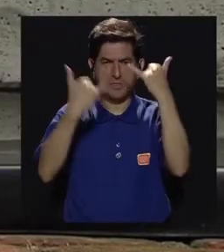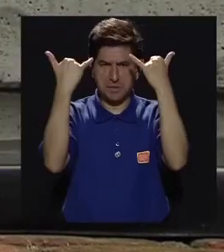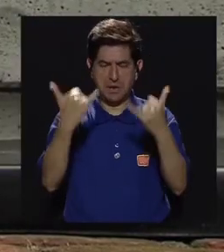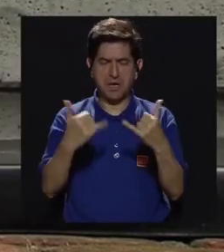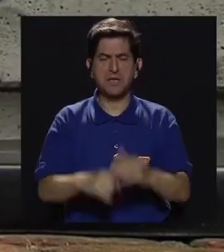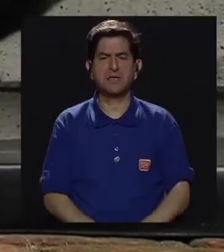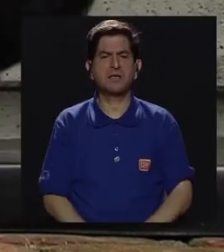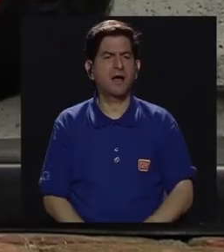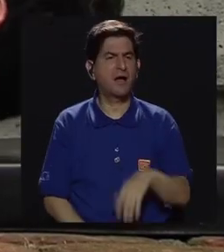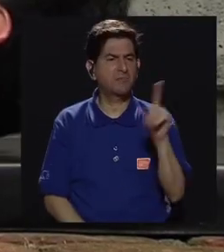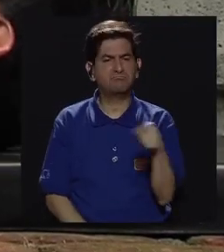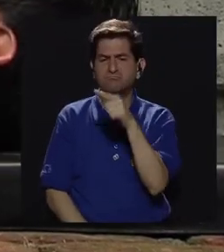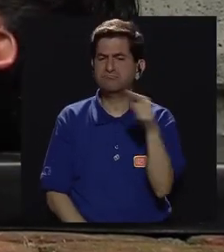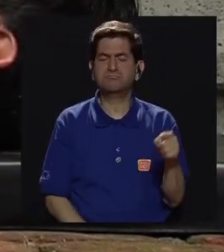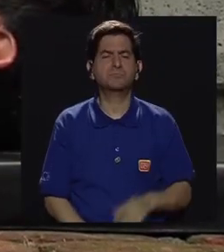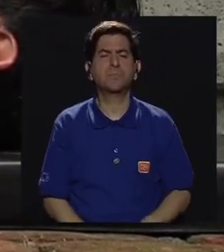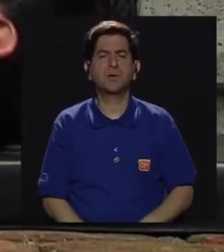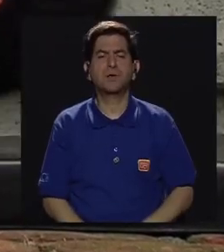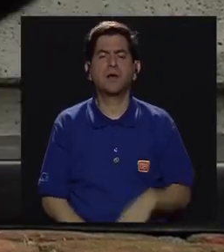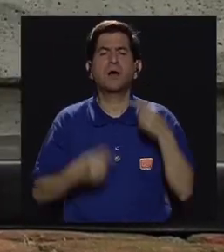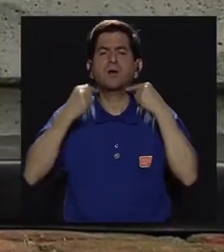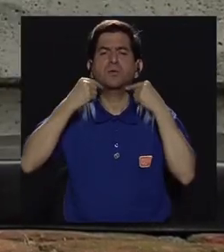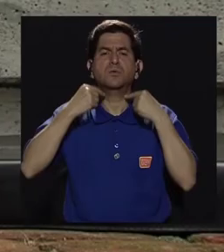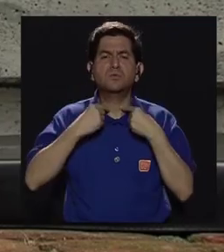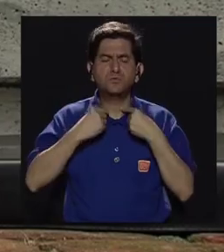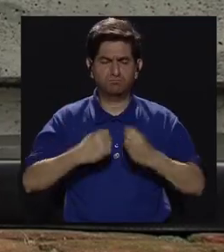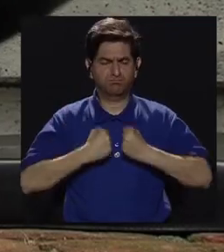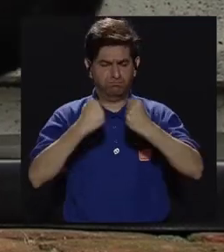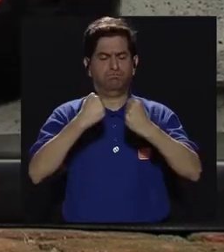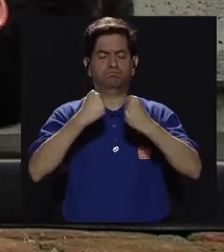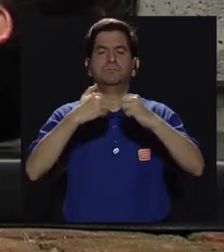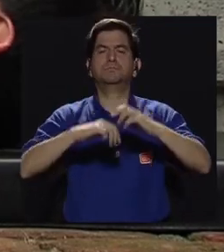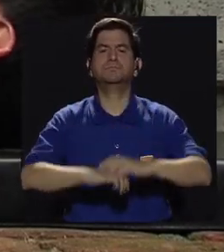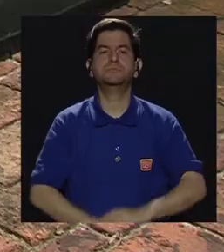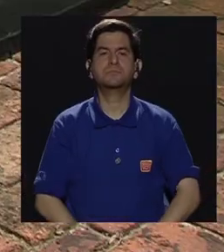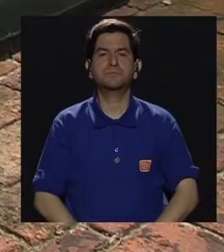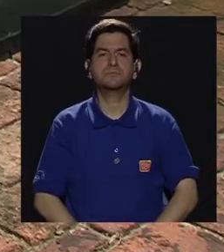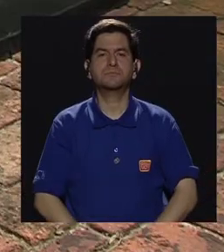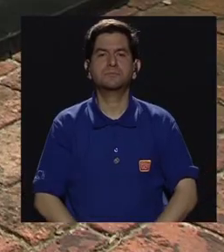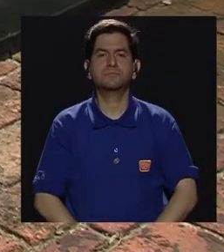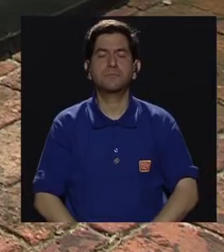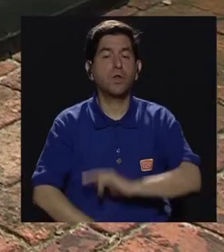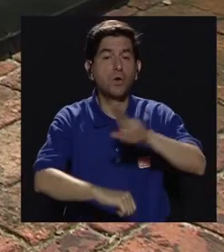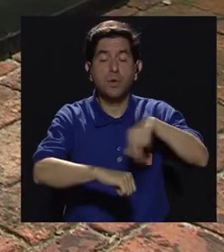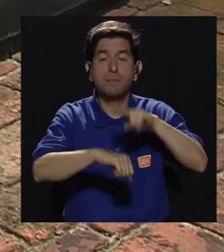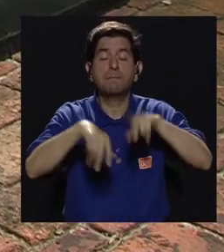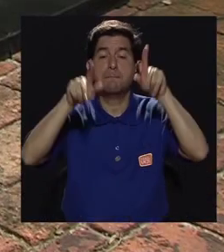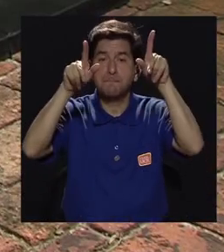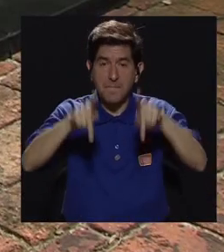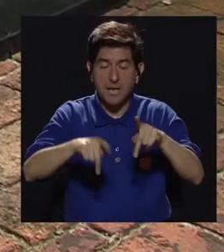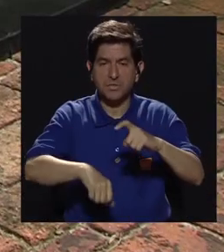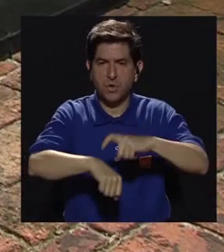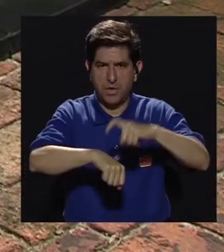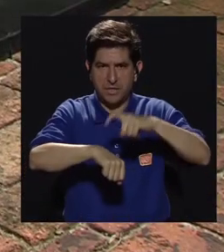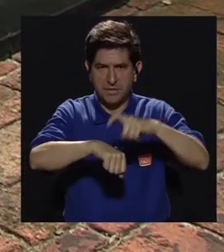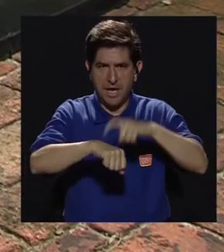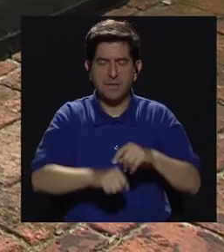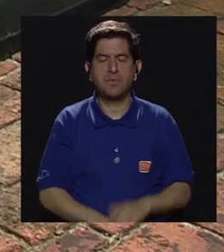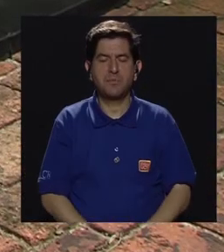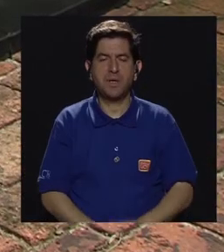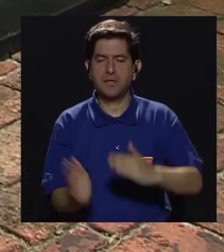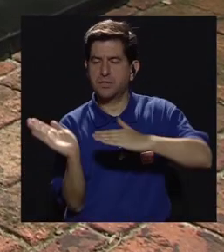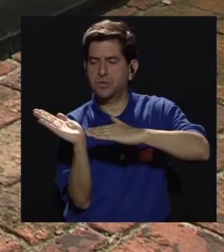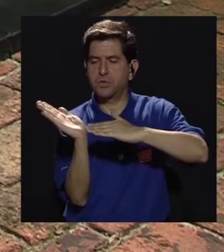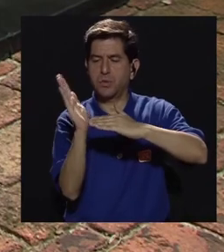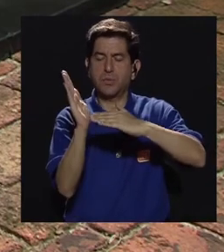molestia quitarse, porque los músculos del cuello se fortalecen. Es usual que algunas personas a la hora de realizar la abdominal sencilla